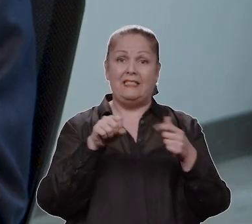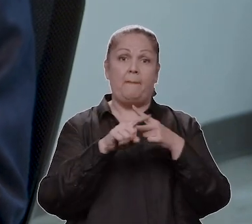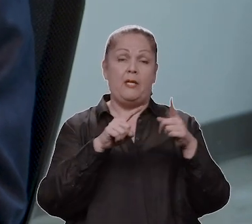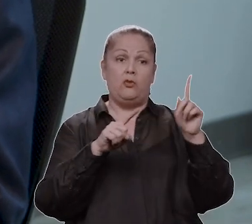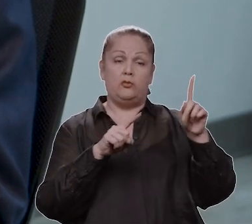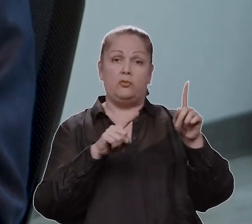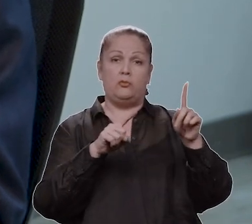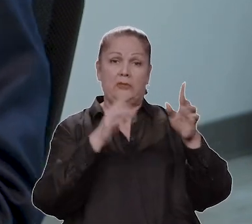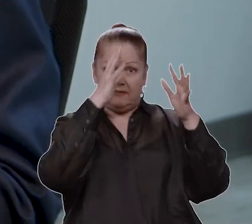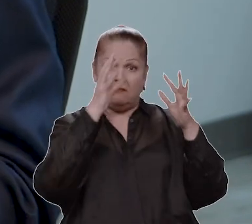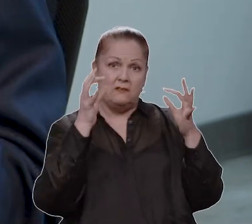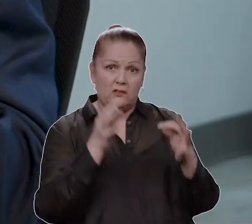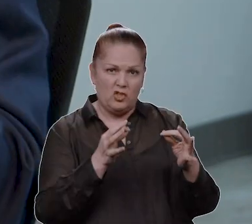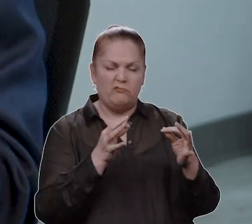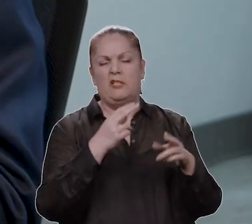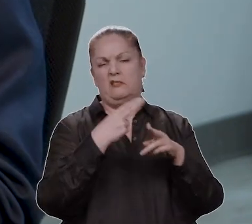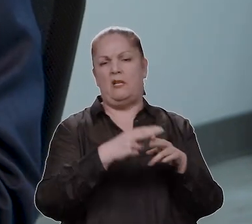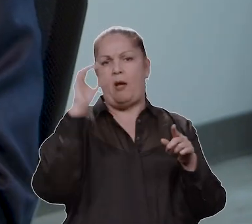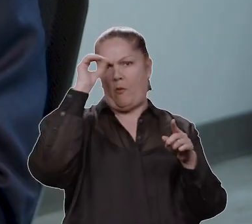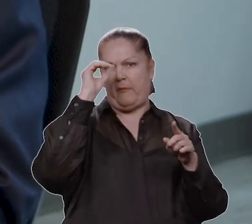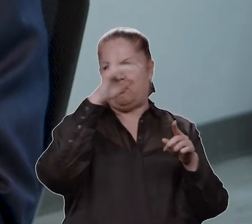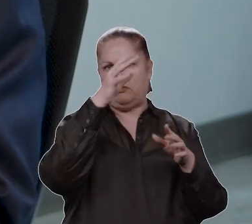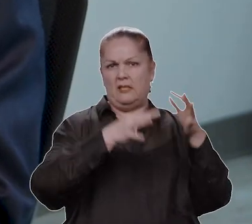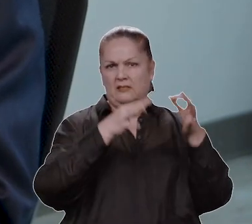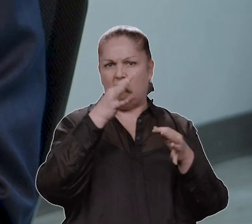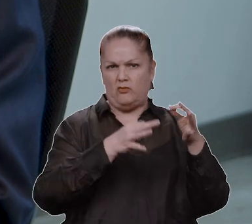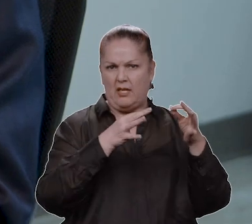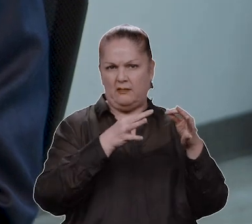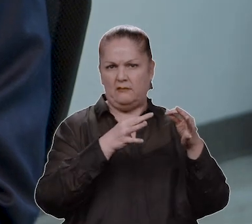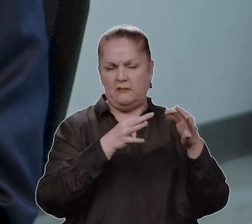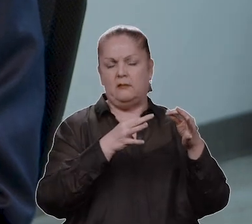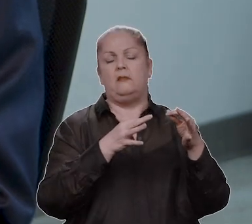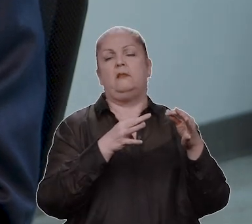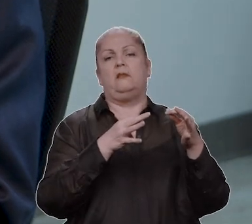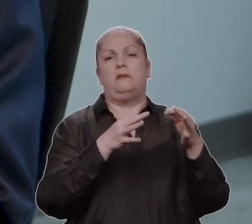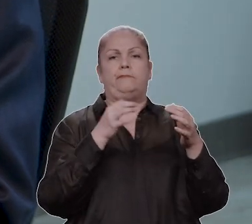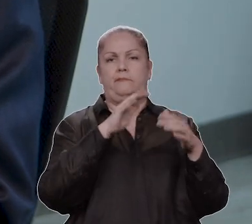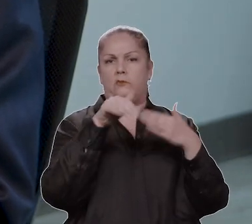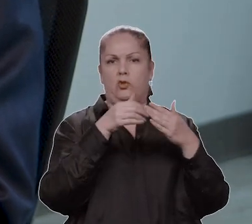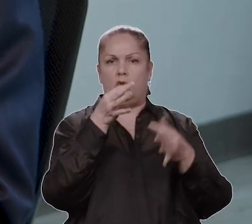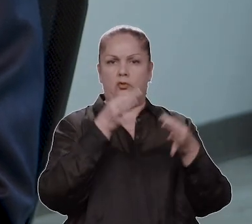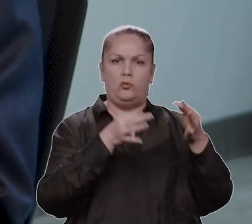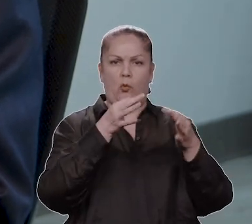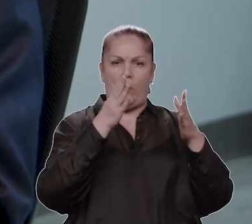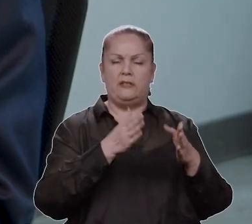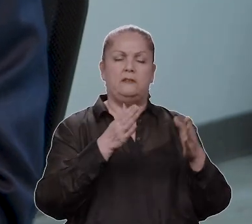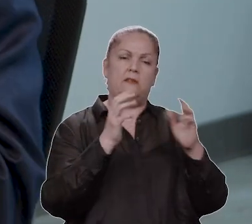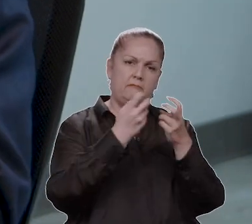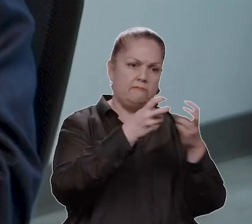que resuelva el tribunal mediante una opinión del tribunal en ese proceso colegiado en donde participan